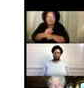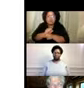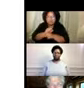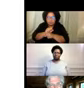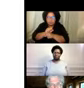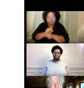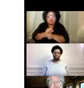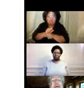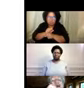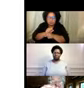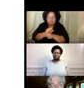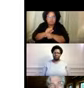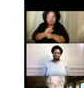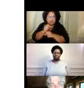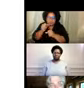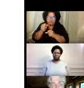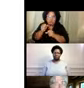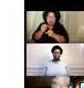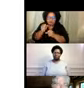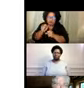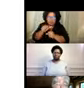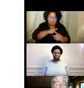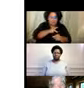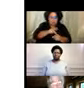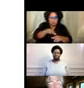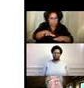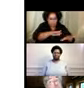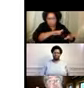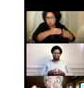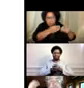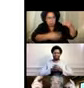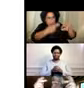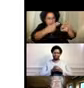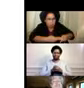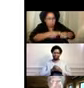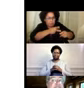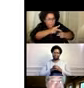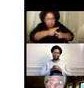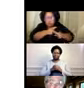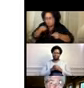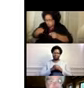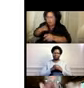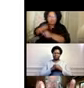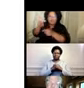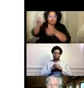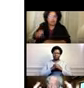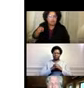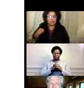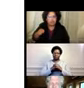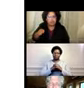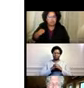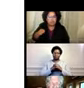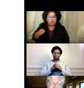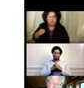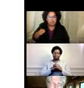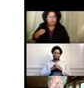2021. Ustedes tienen, tienen ese nivel altísimo de habilidades como un